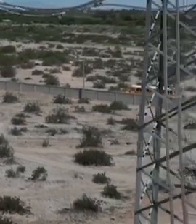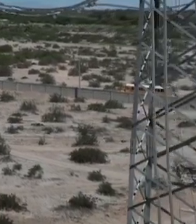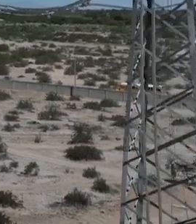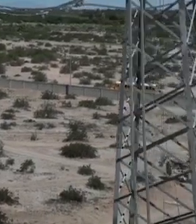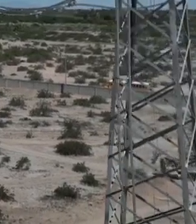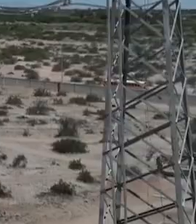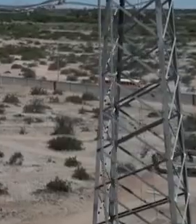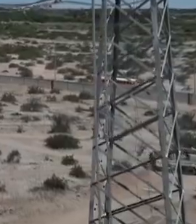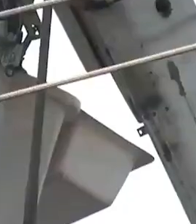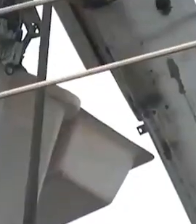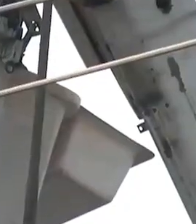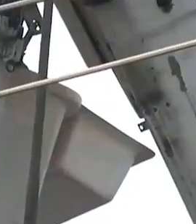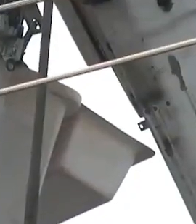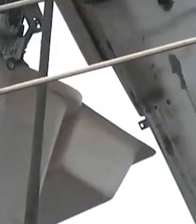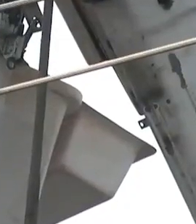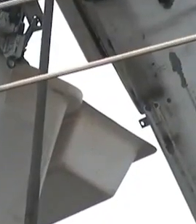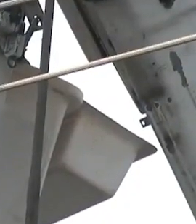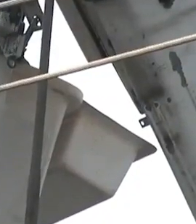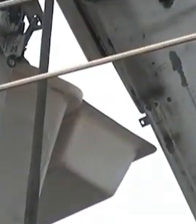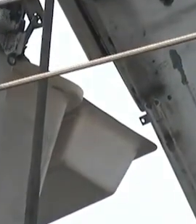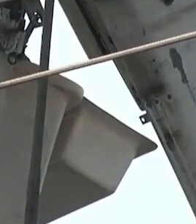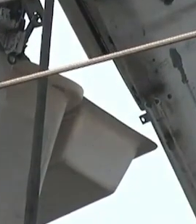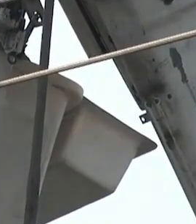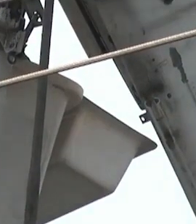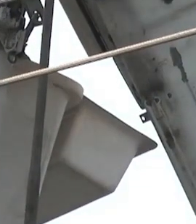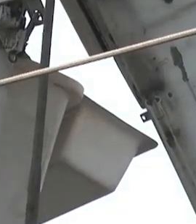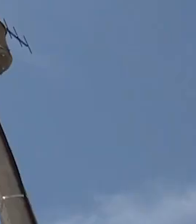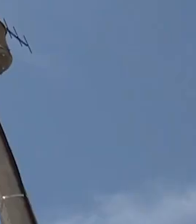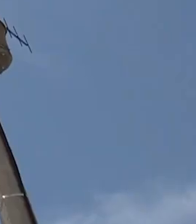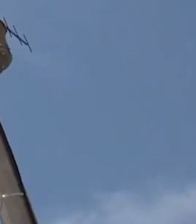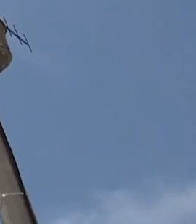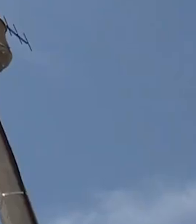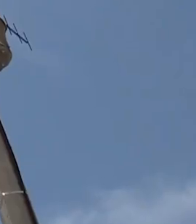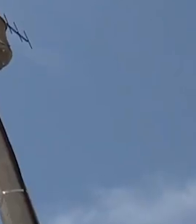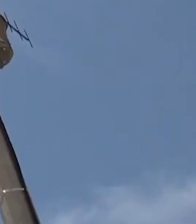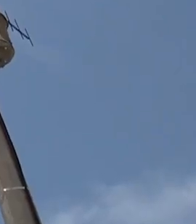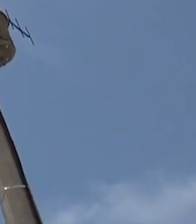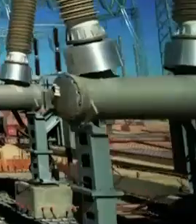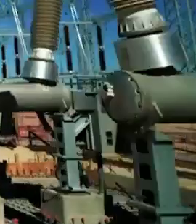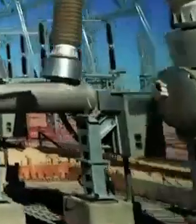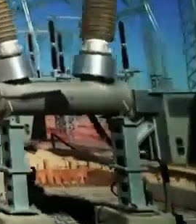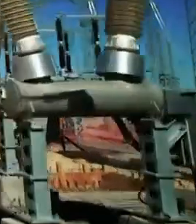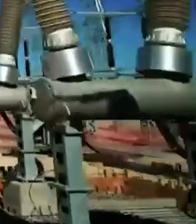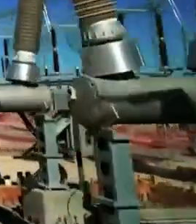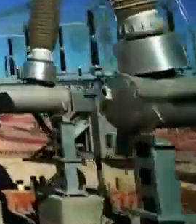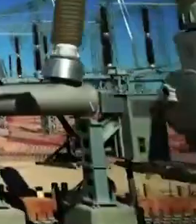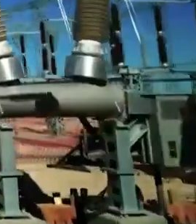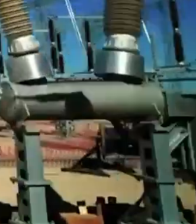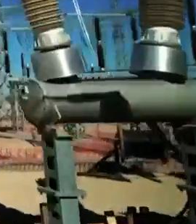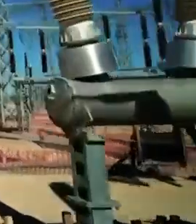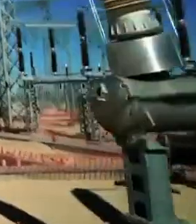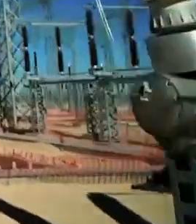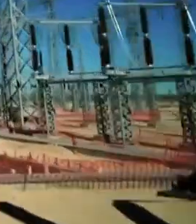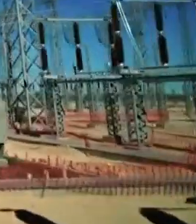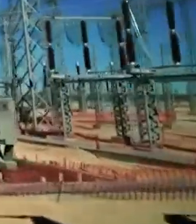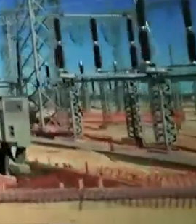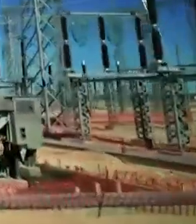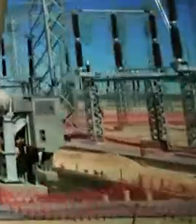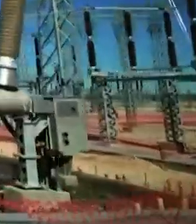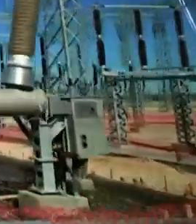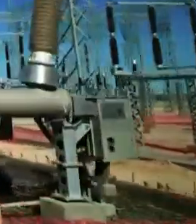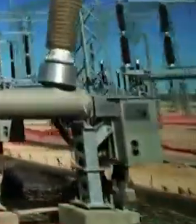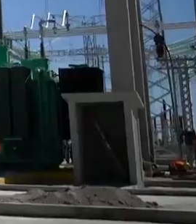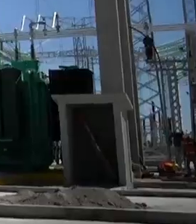red nacional de transmisión. Asimismo, en el caso de la distribución de energía, se desarrollan 41 proyectos correspondientes